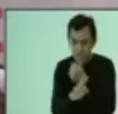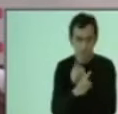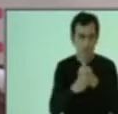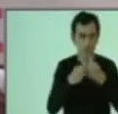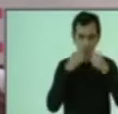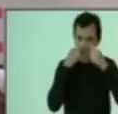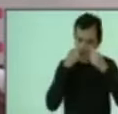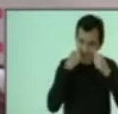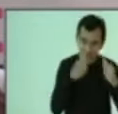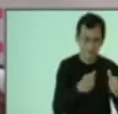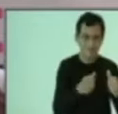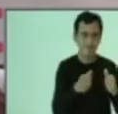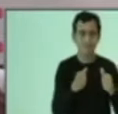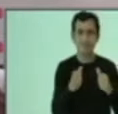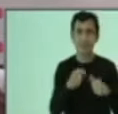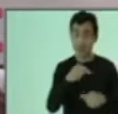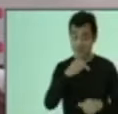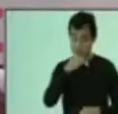nuestro municipio